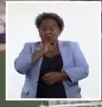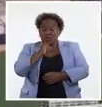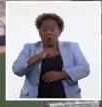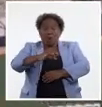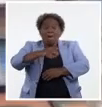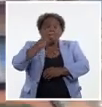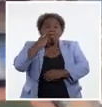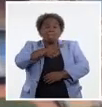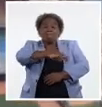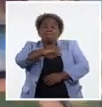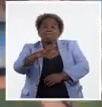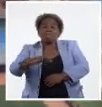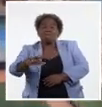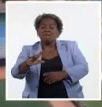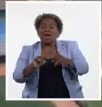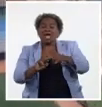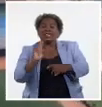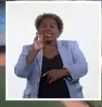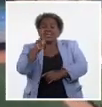testigo.